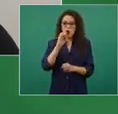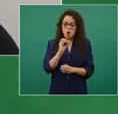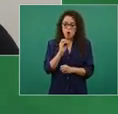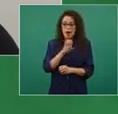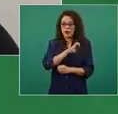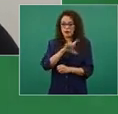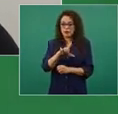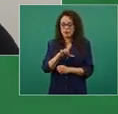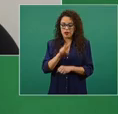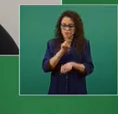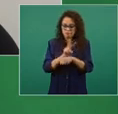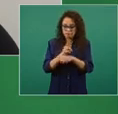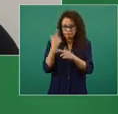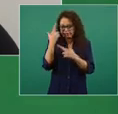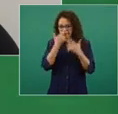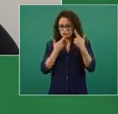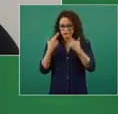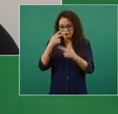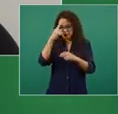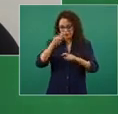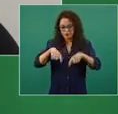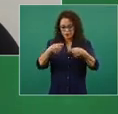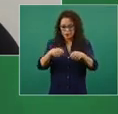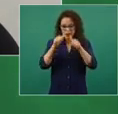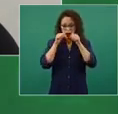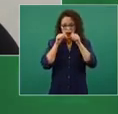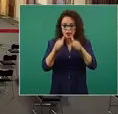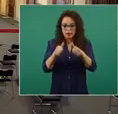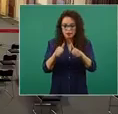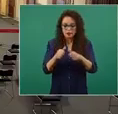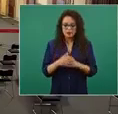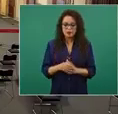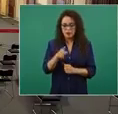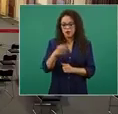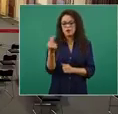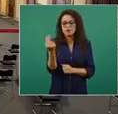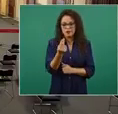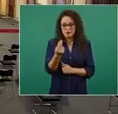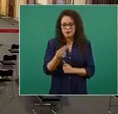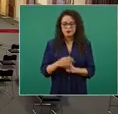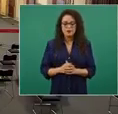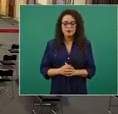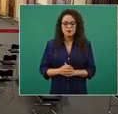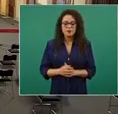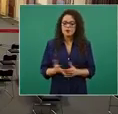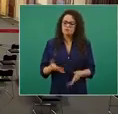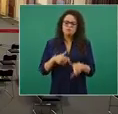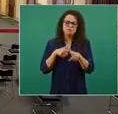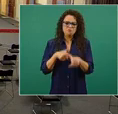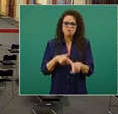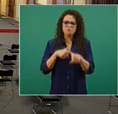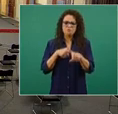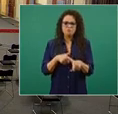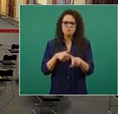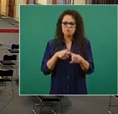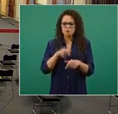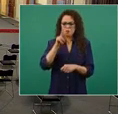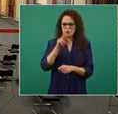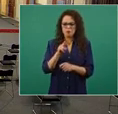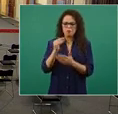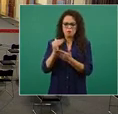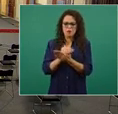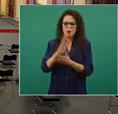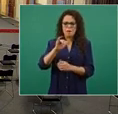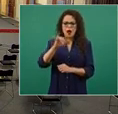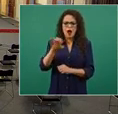seguimiento especializado para la atención médica correspondiente. Entonces, continuamos, digamos, con un nivel muy bajo de